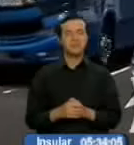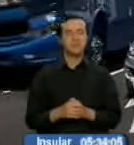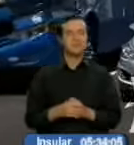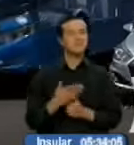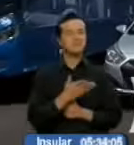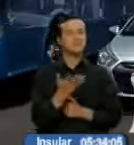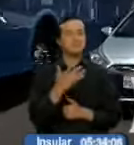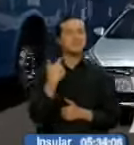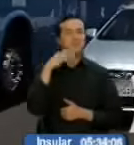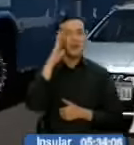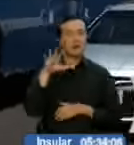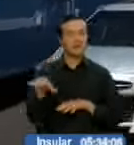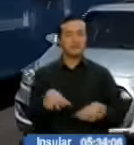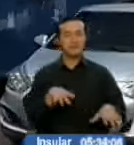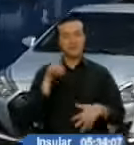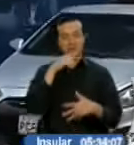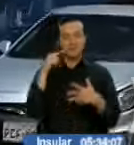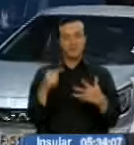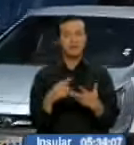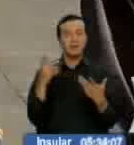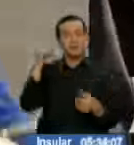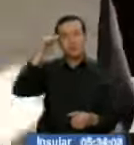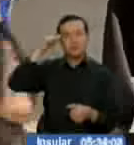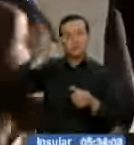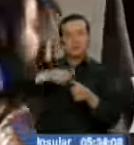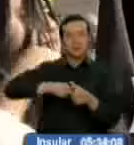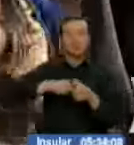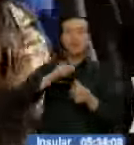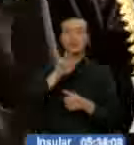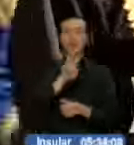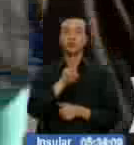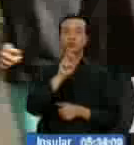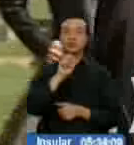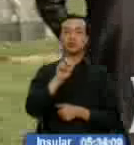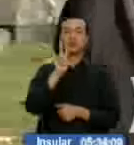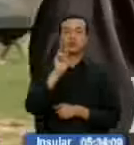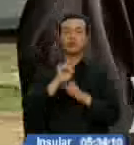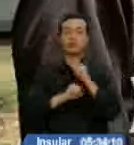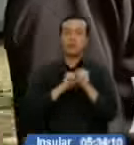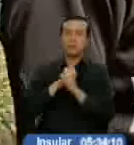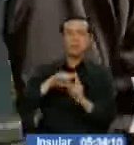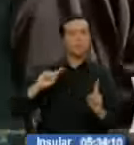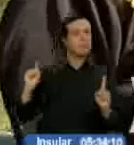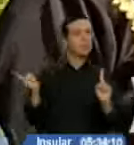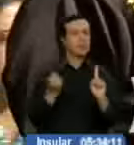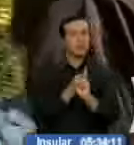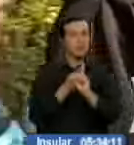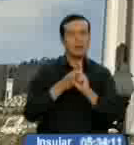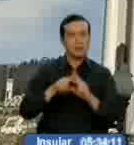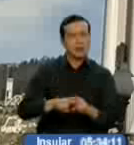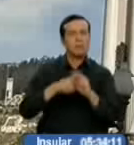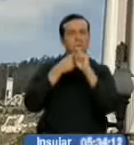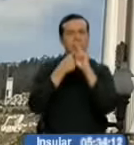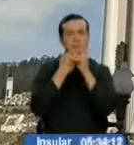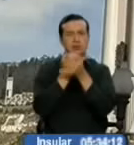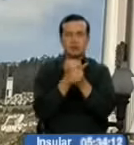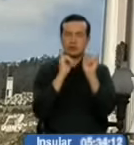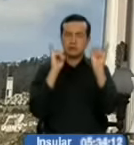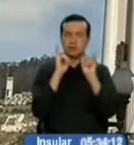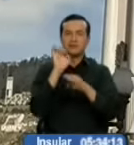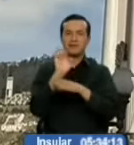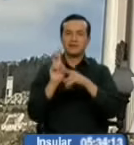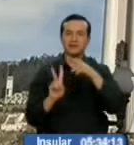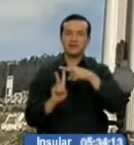y más actividades se espera conmemorar los 207 años del primer grito de independencia. Eduardo